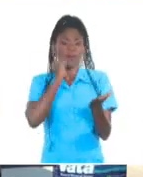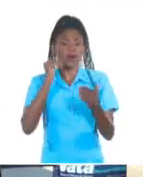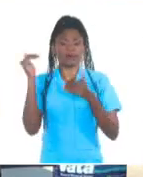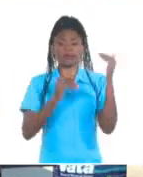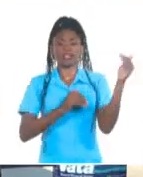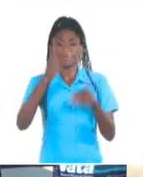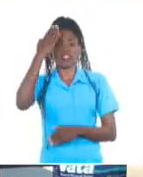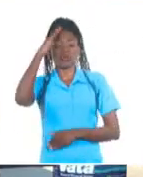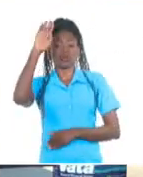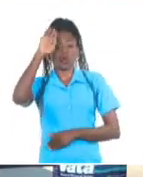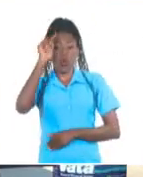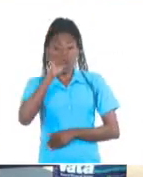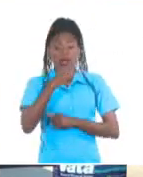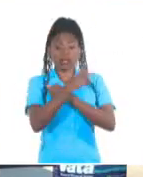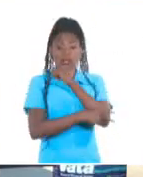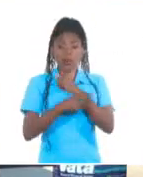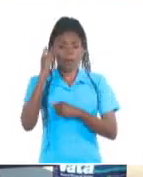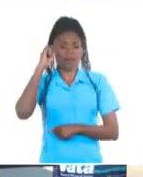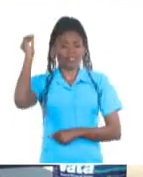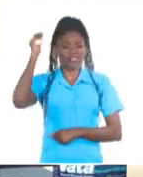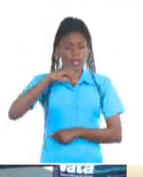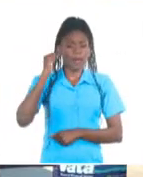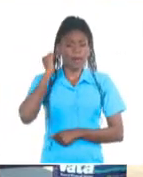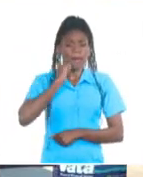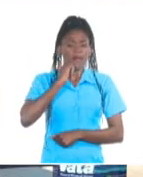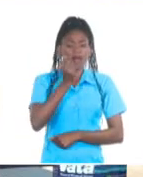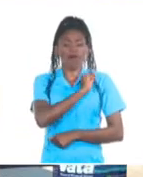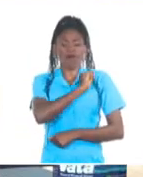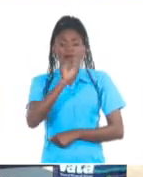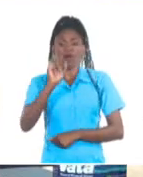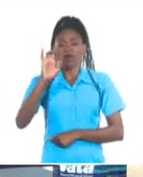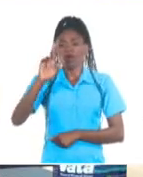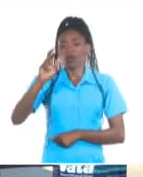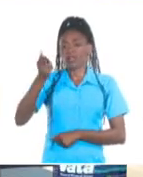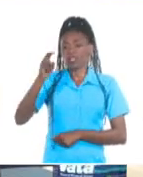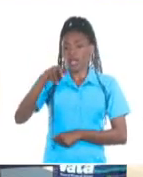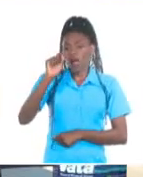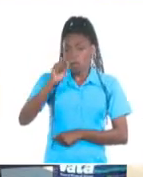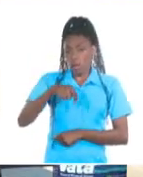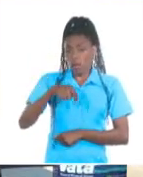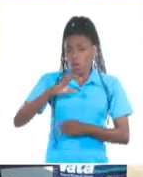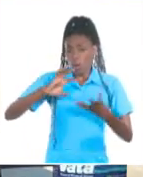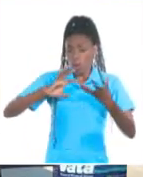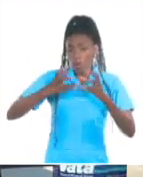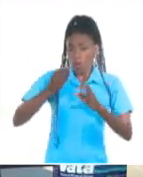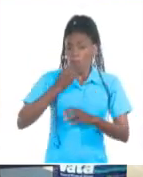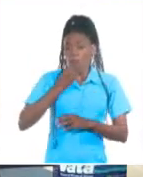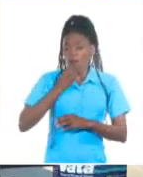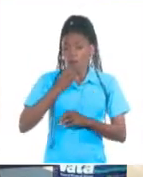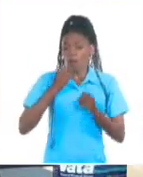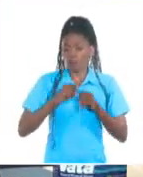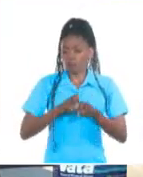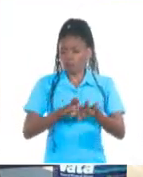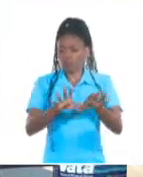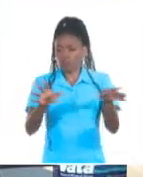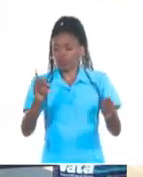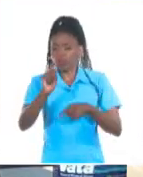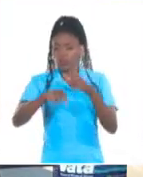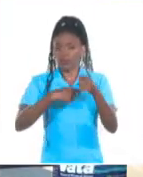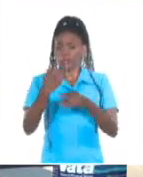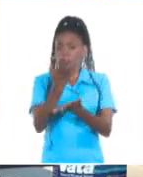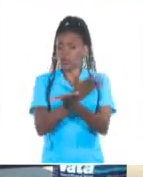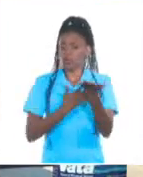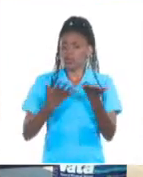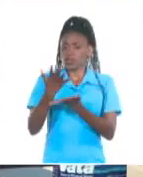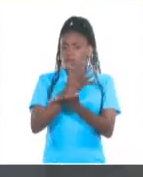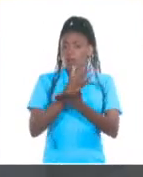participación de Cuba para que conozcan más los logros de Irán y de una forma podamos promover más los intercambios. Lo que se